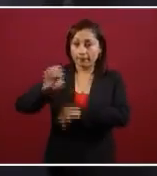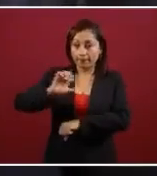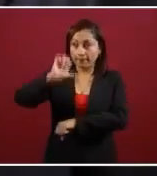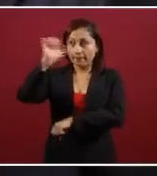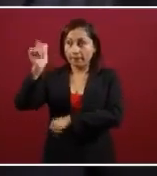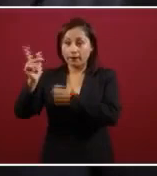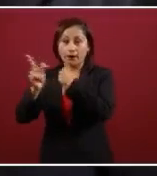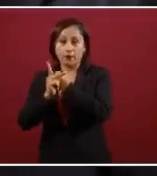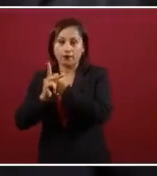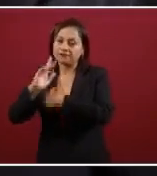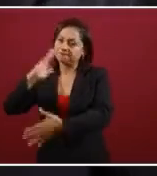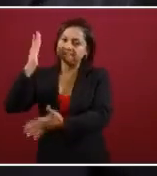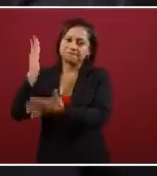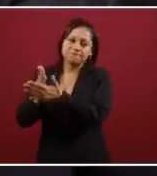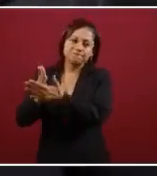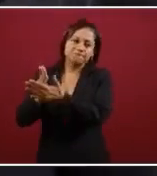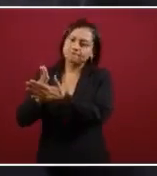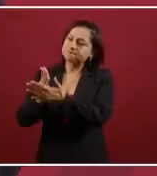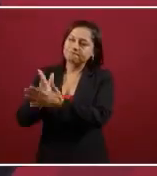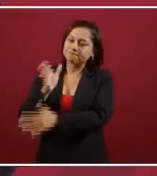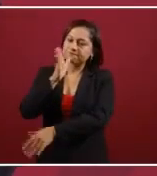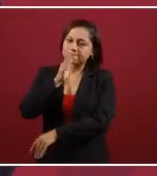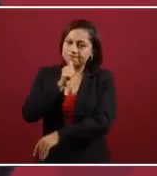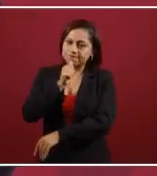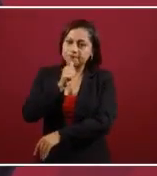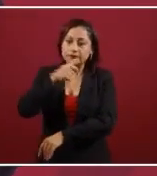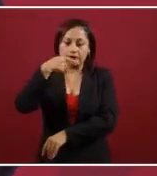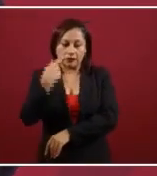empresas nacionales, pero hay